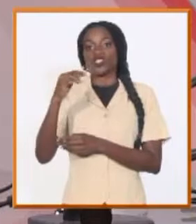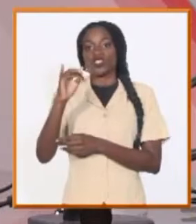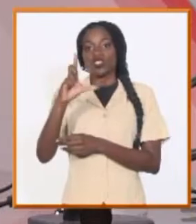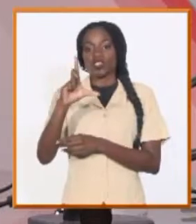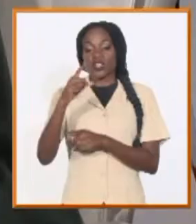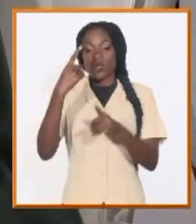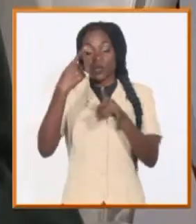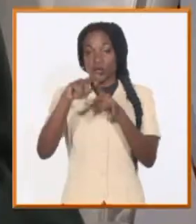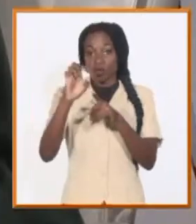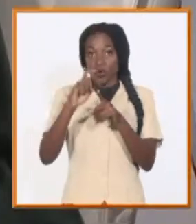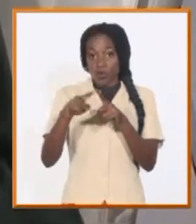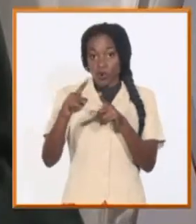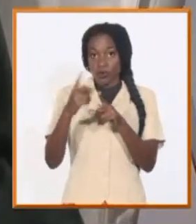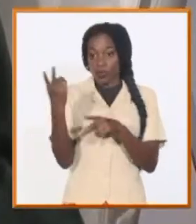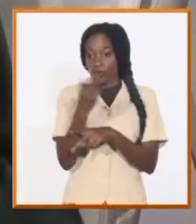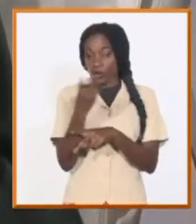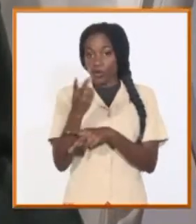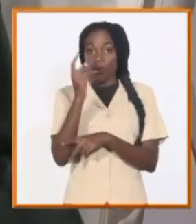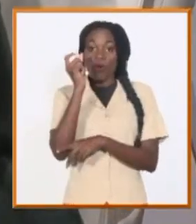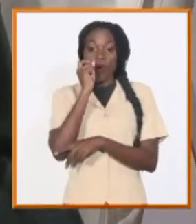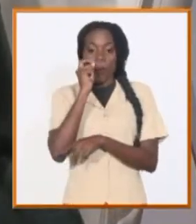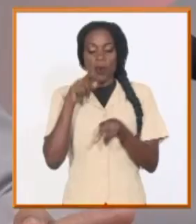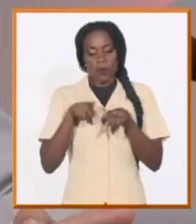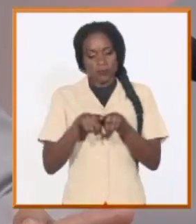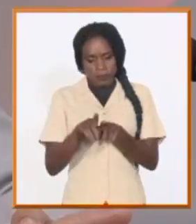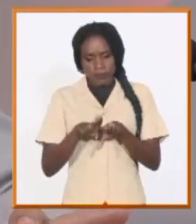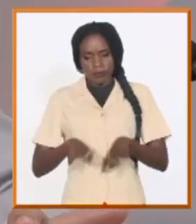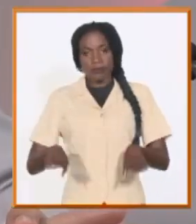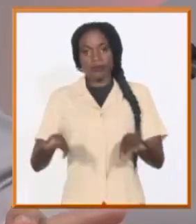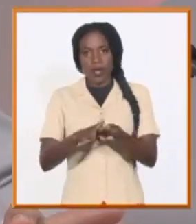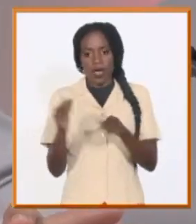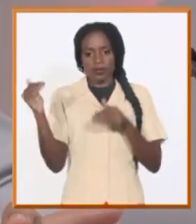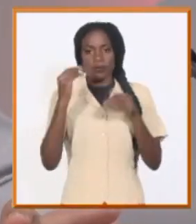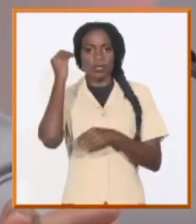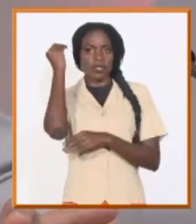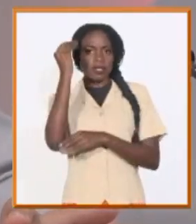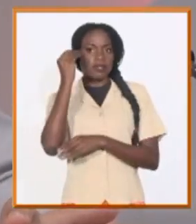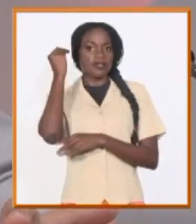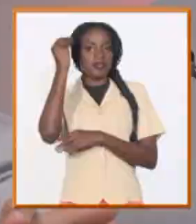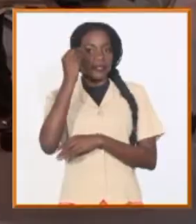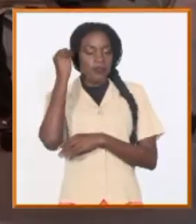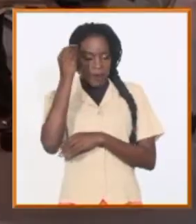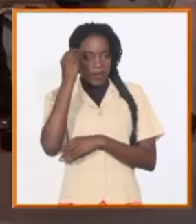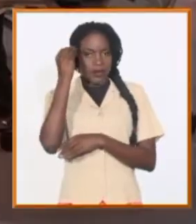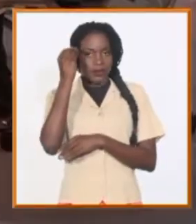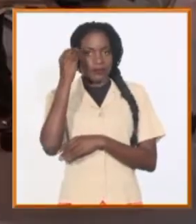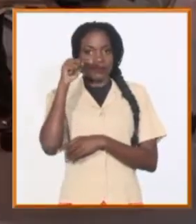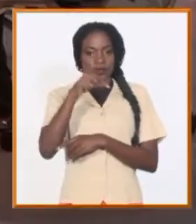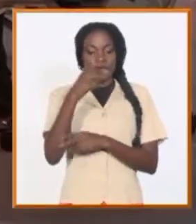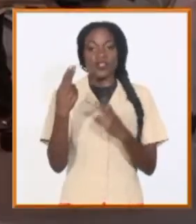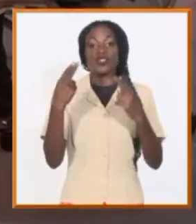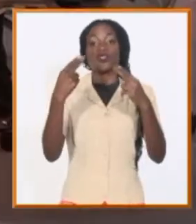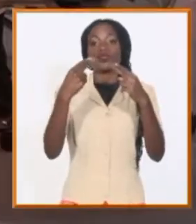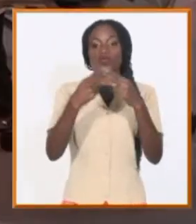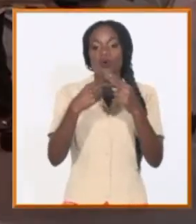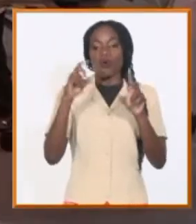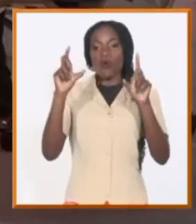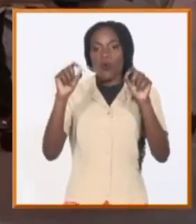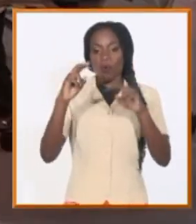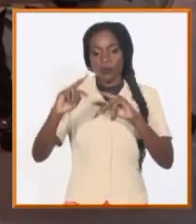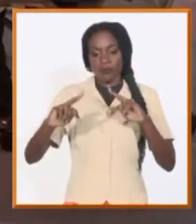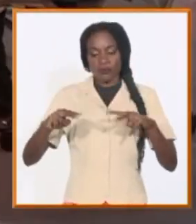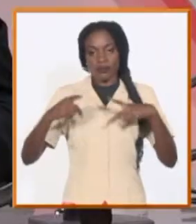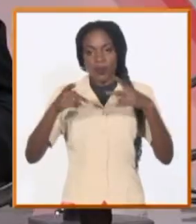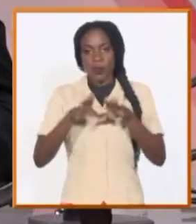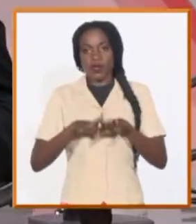colegas Duani y Arián, que ya nos acompañaron en el análisis intermedio de estos Juegos y hoy regresan con nosotros